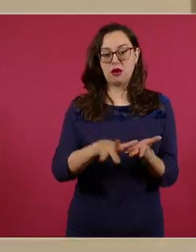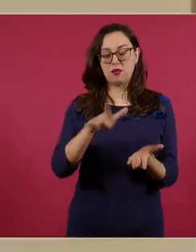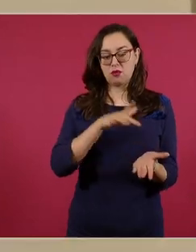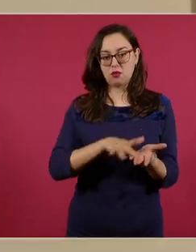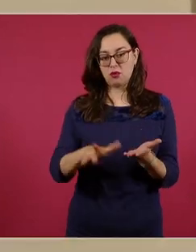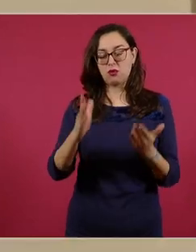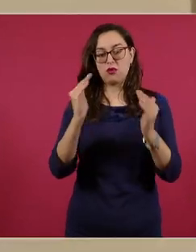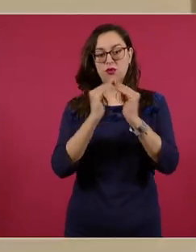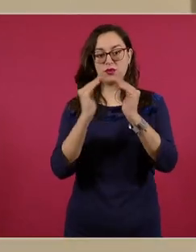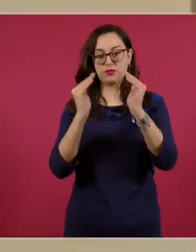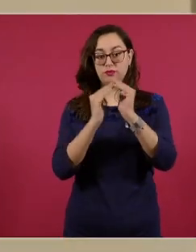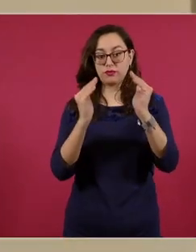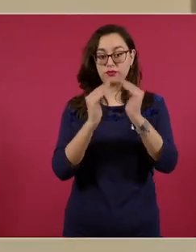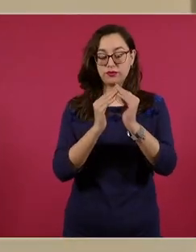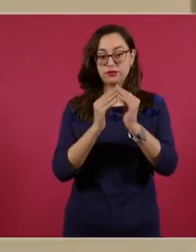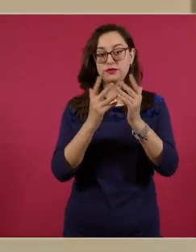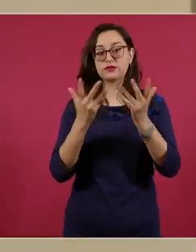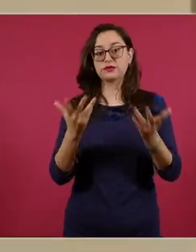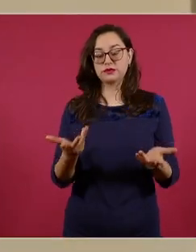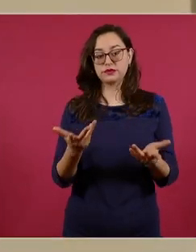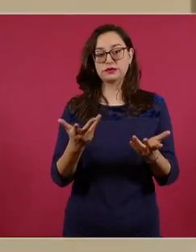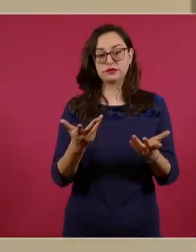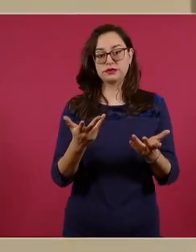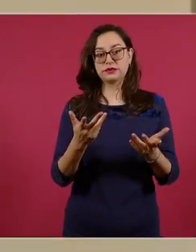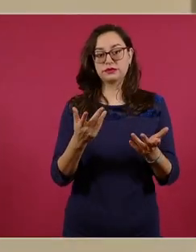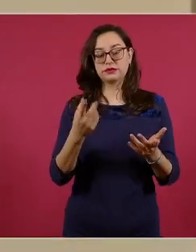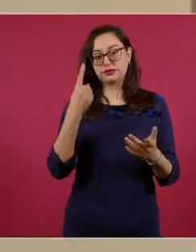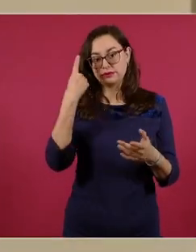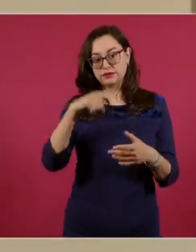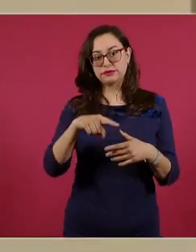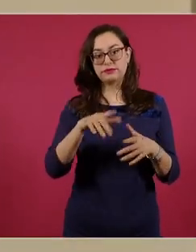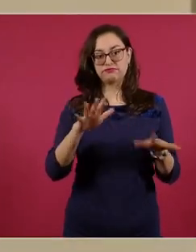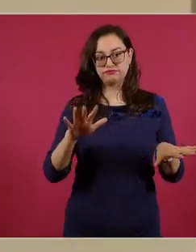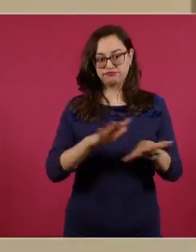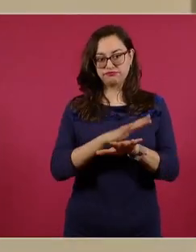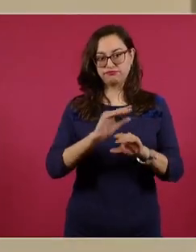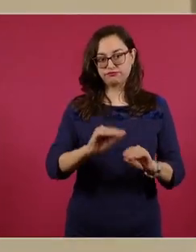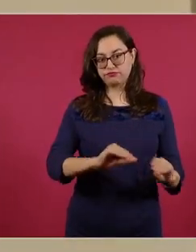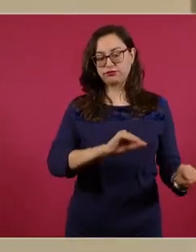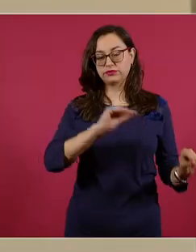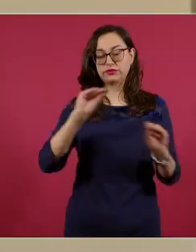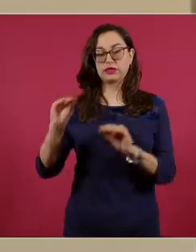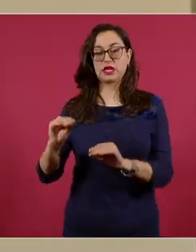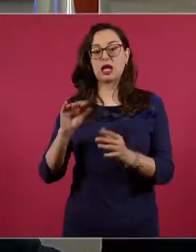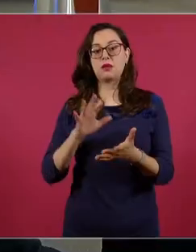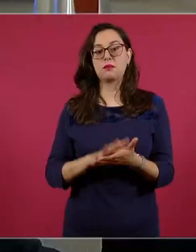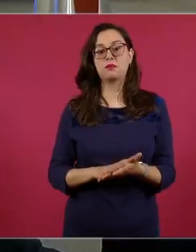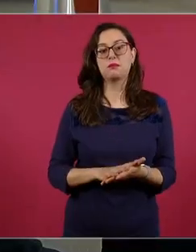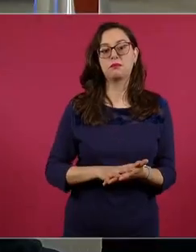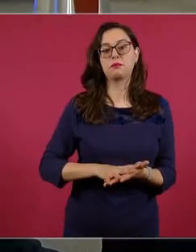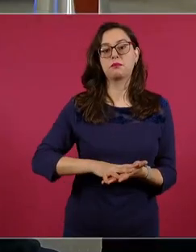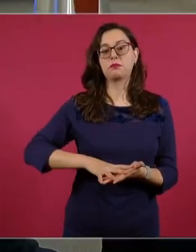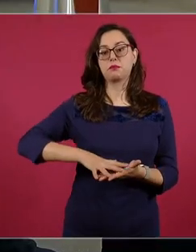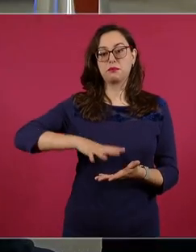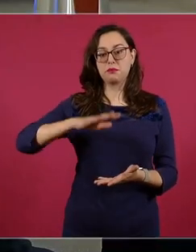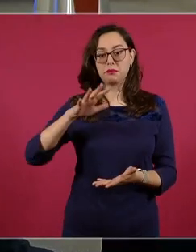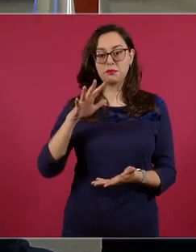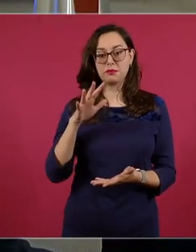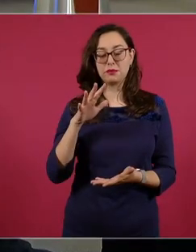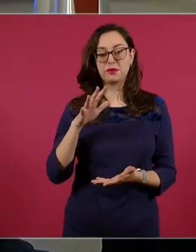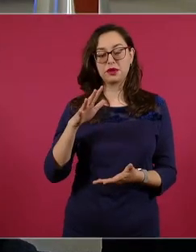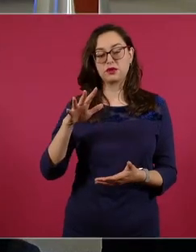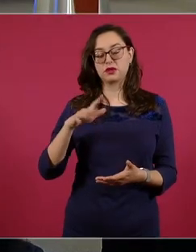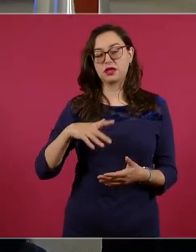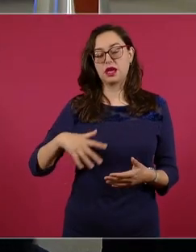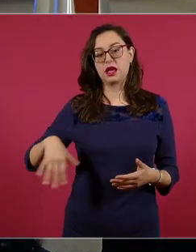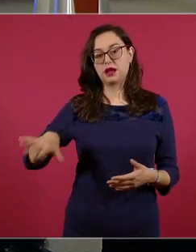vivienda que se distribuyen de esa manera. El mayor número, como ustedes pueden ver, fue efectivamente en